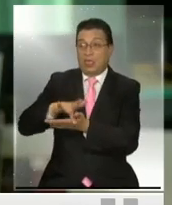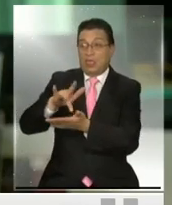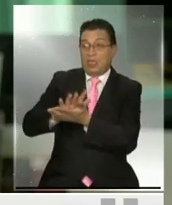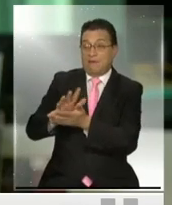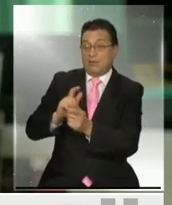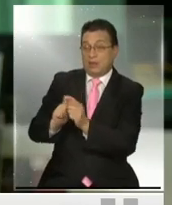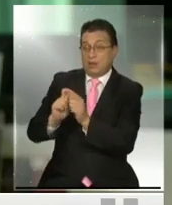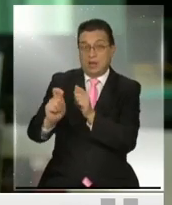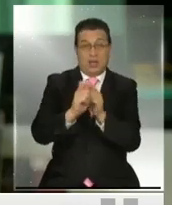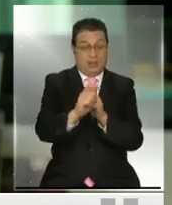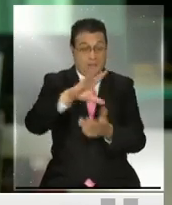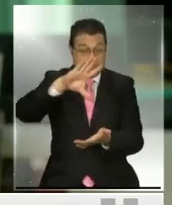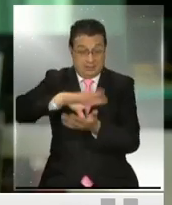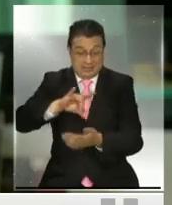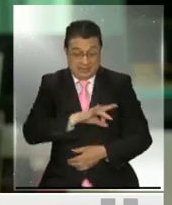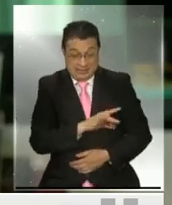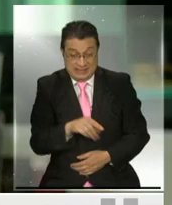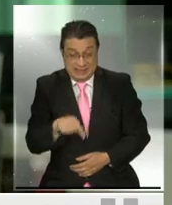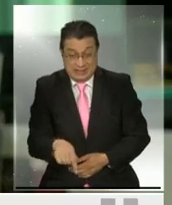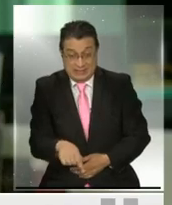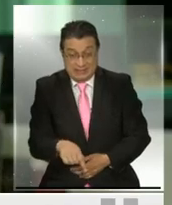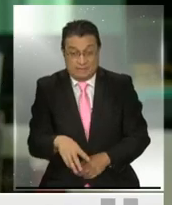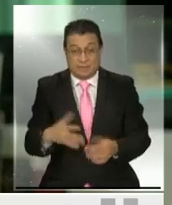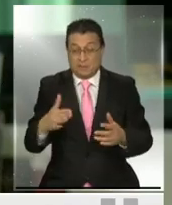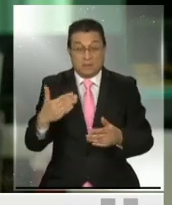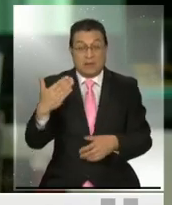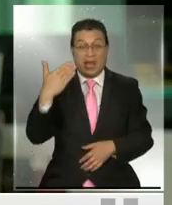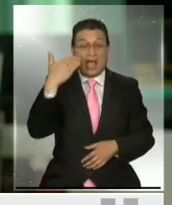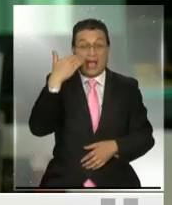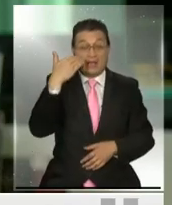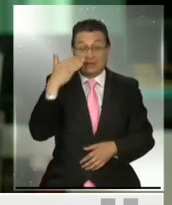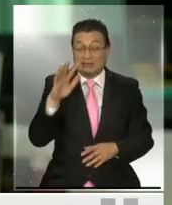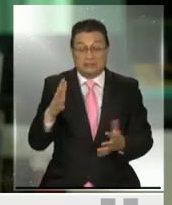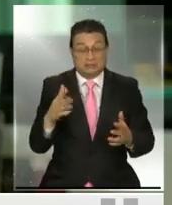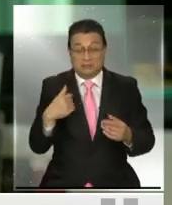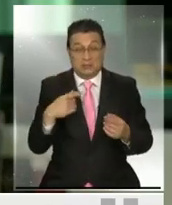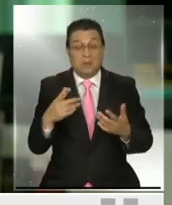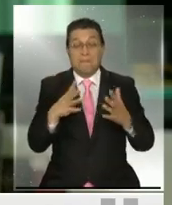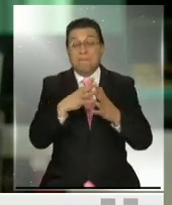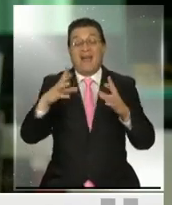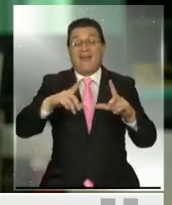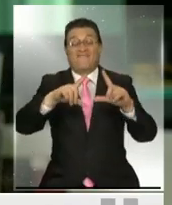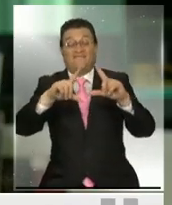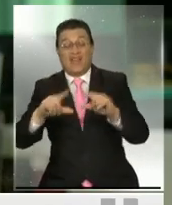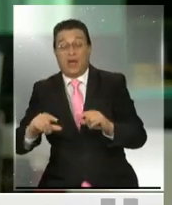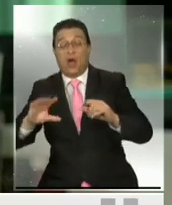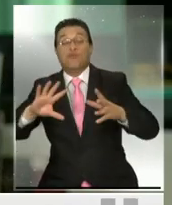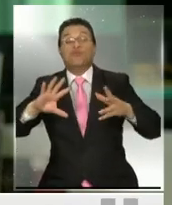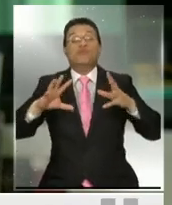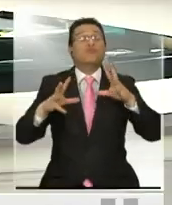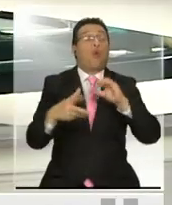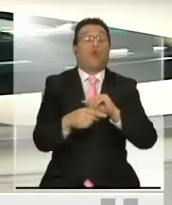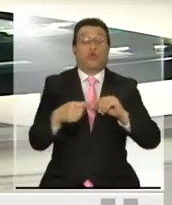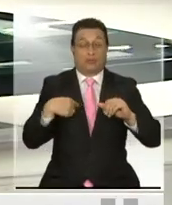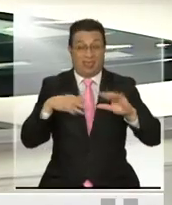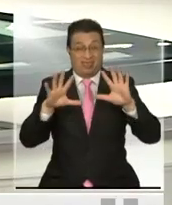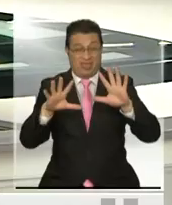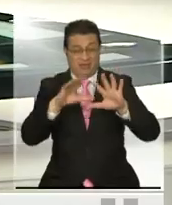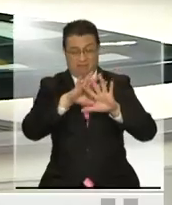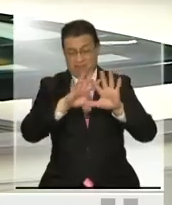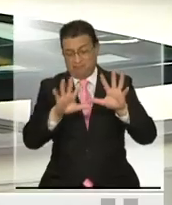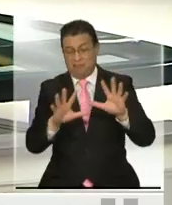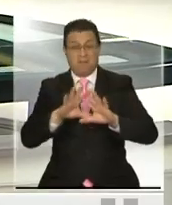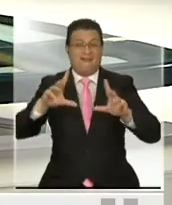deuda que tiene el país es prácticamente una de las 10 más bajas del mundo respecto a su producto después de todo este